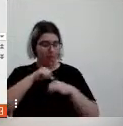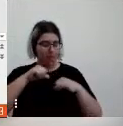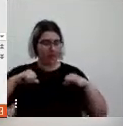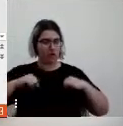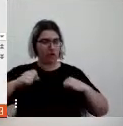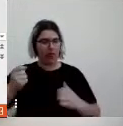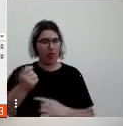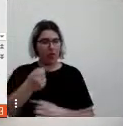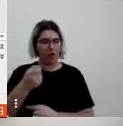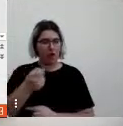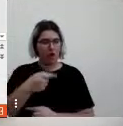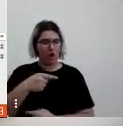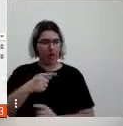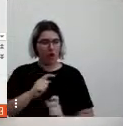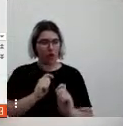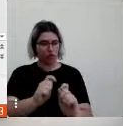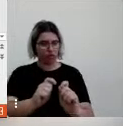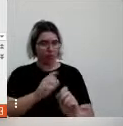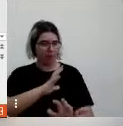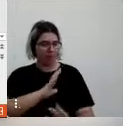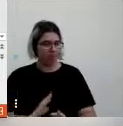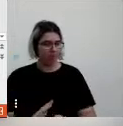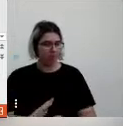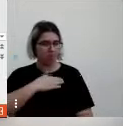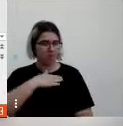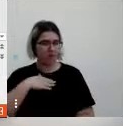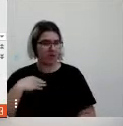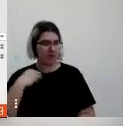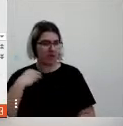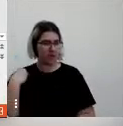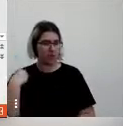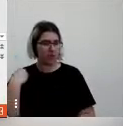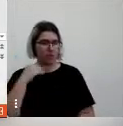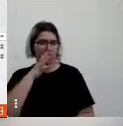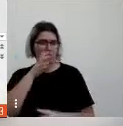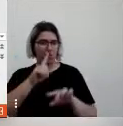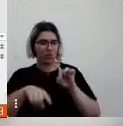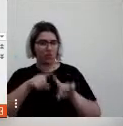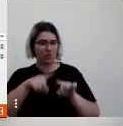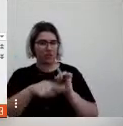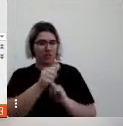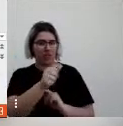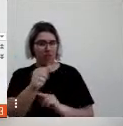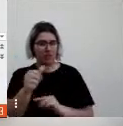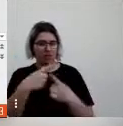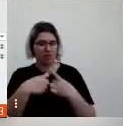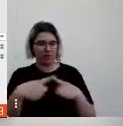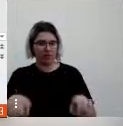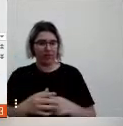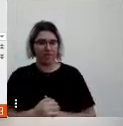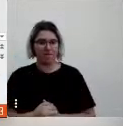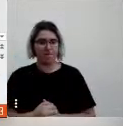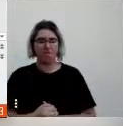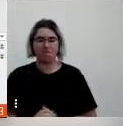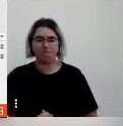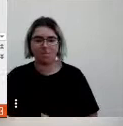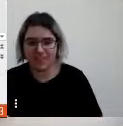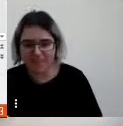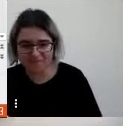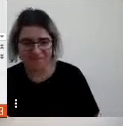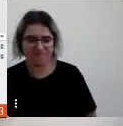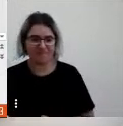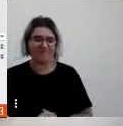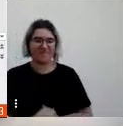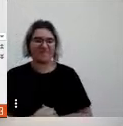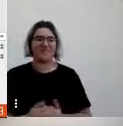generalizados, pero luego cada persona, como os decía antes, somos un mundo. Vale, pues ya ha vuelto María Elena, así